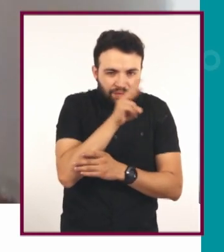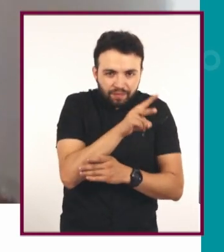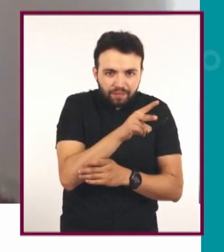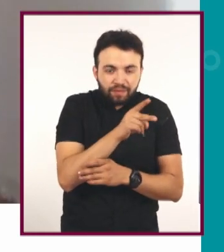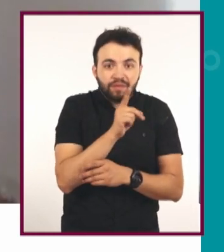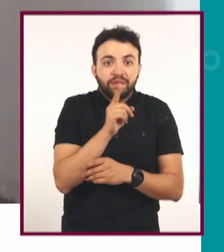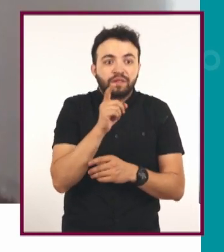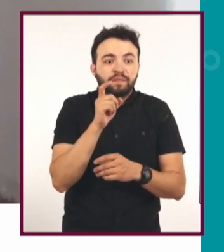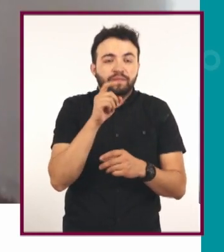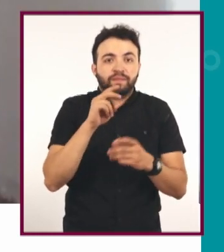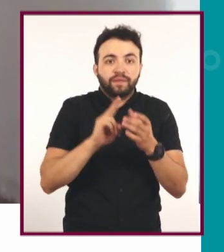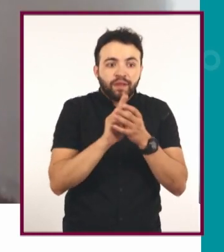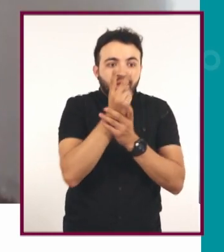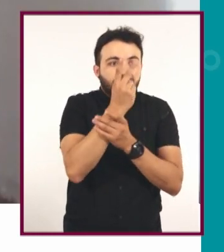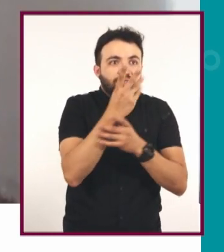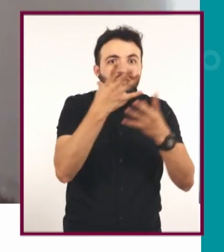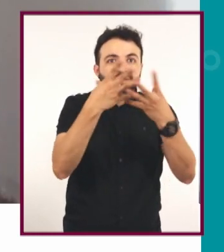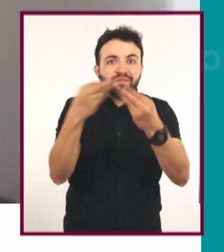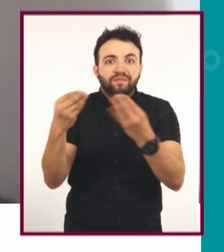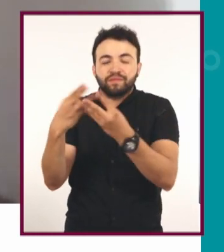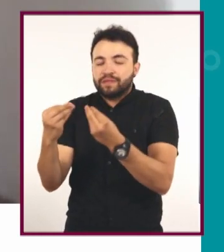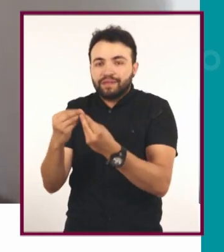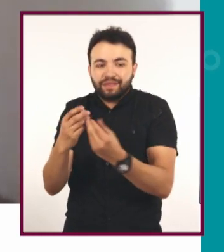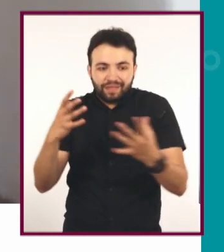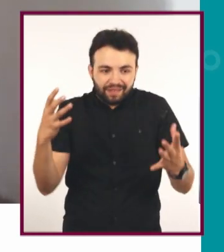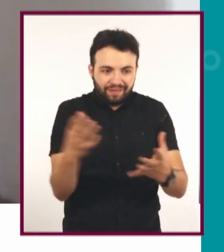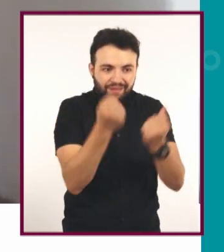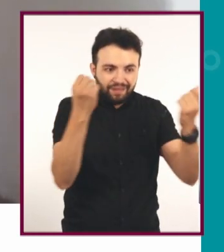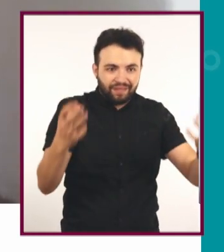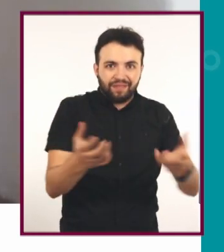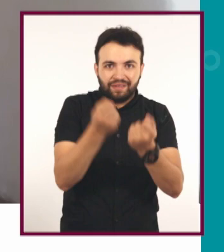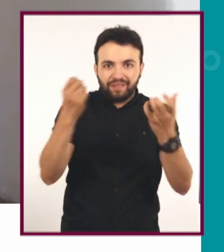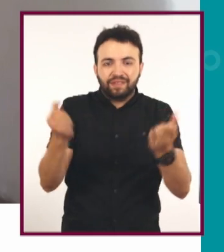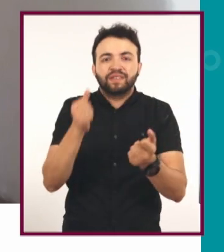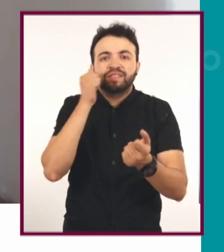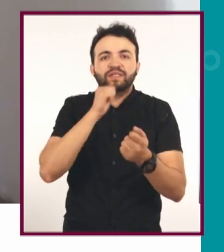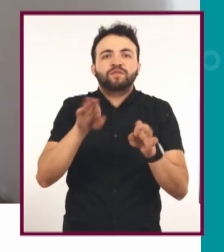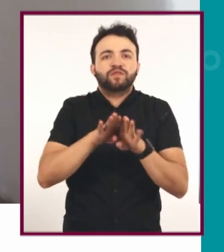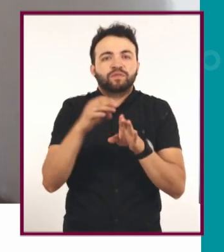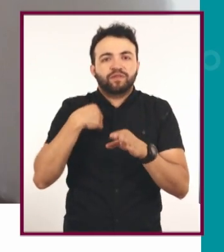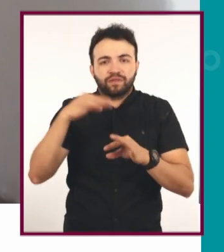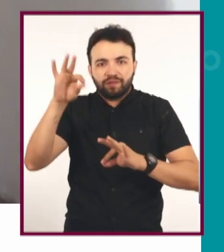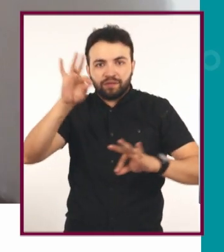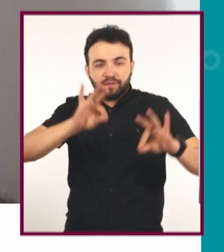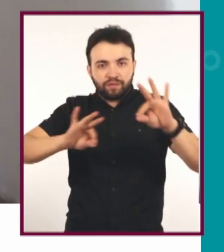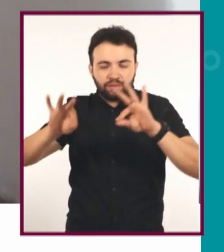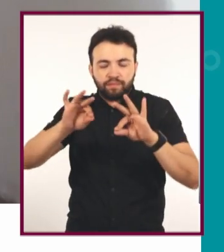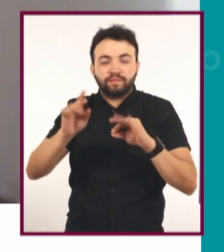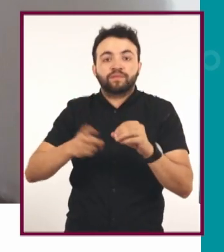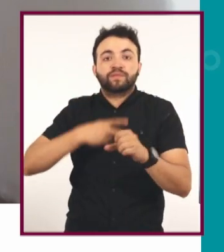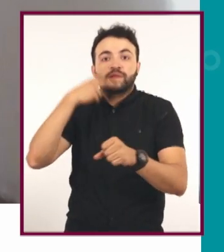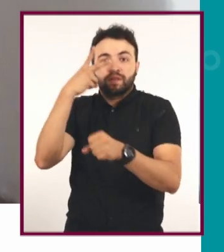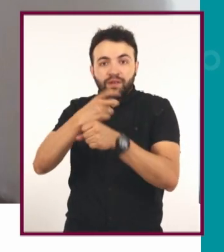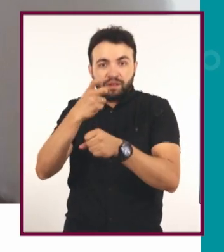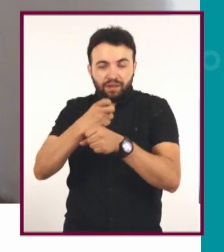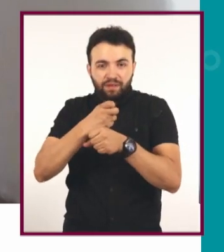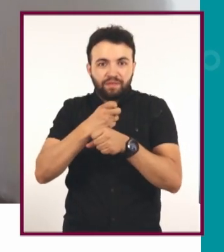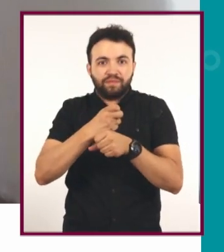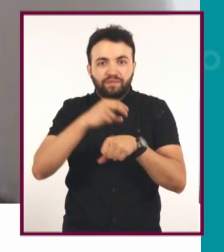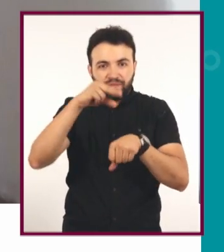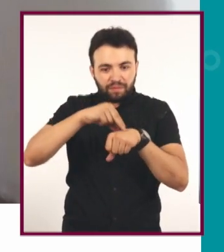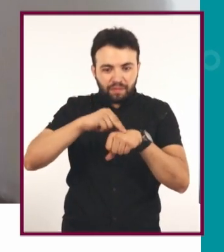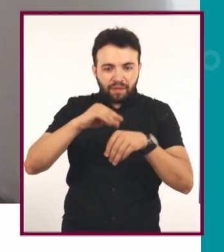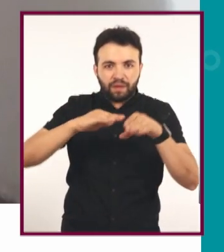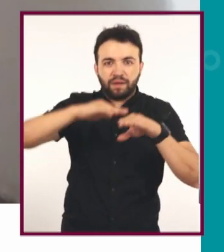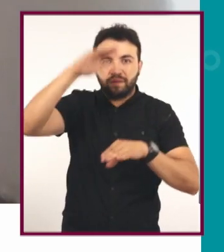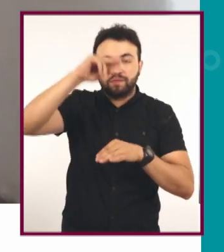justamente de conservación finalmente, ¿no? En plantas que están en grave peligro de extinción, pero siempre con herramientas genéticas. Y